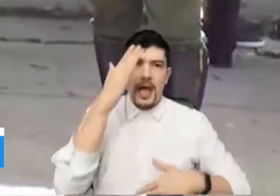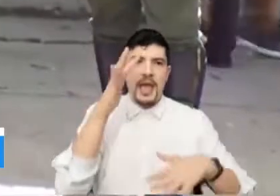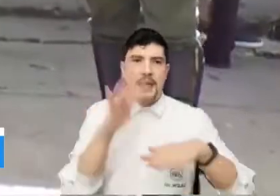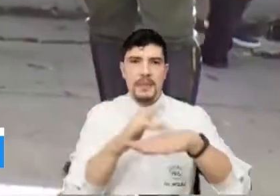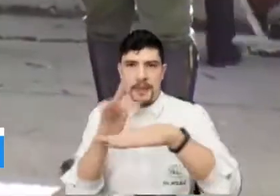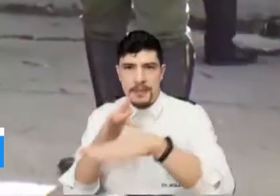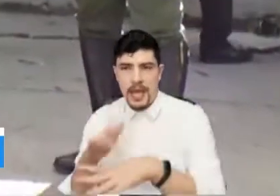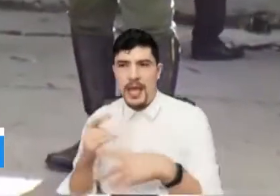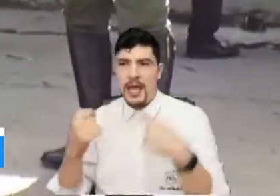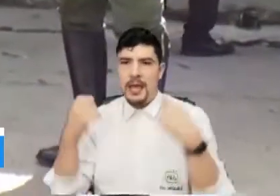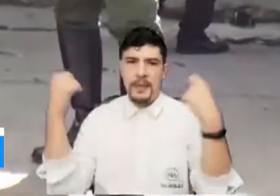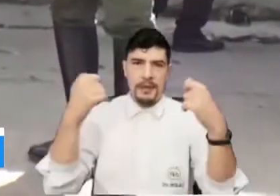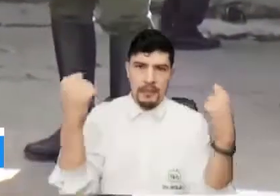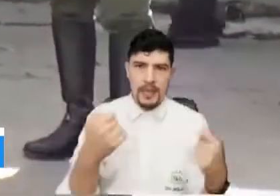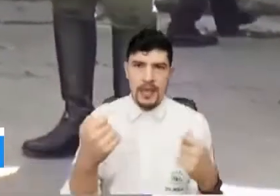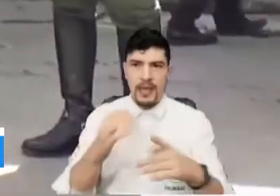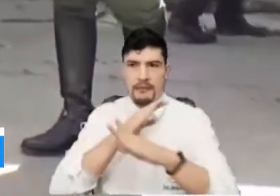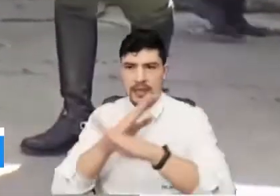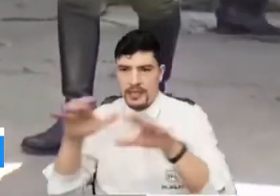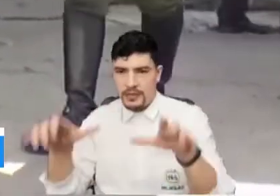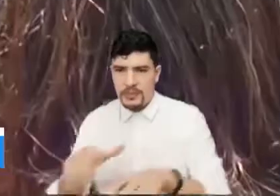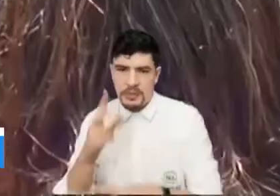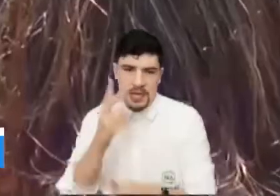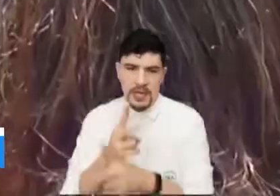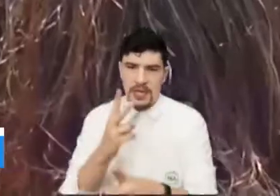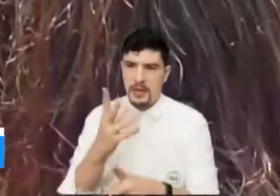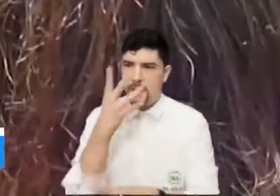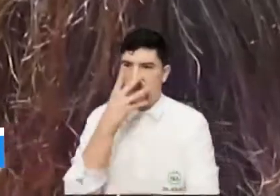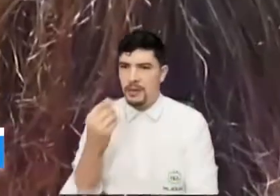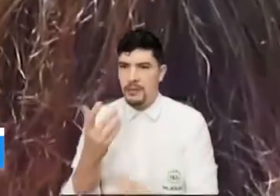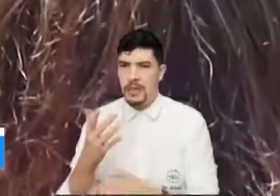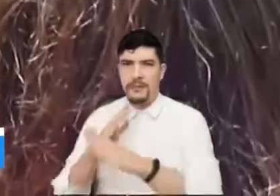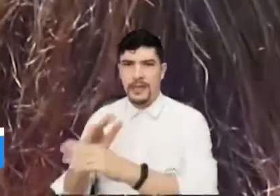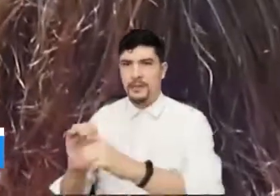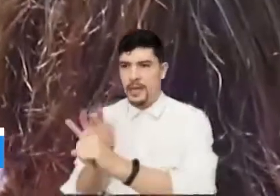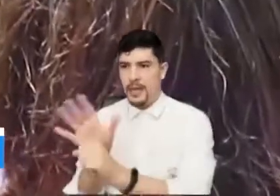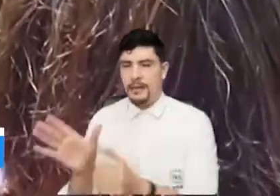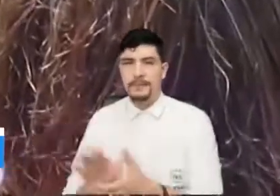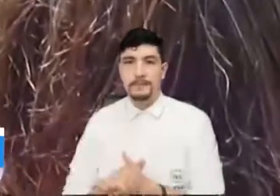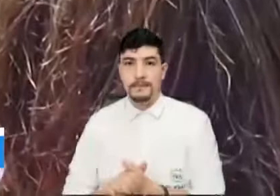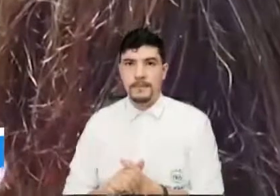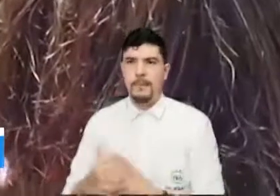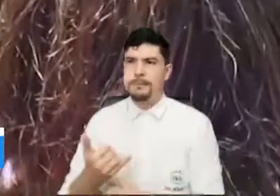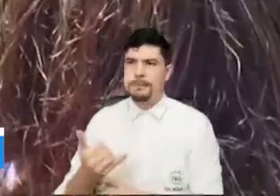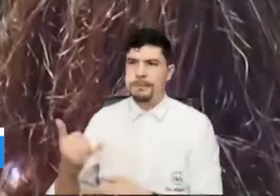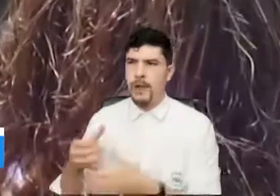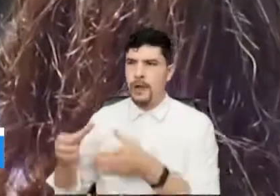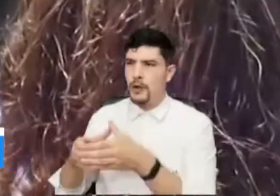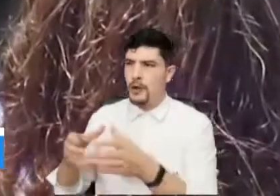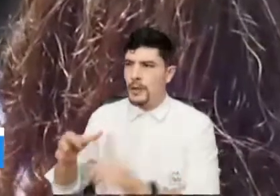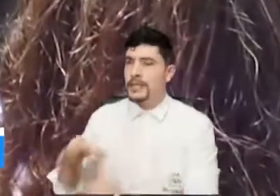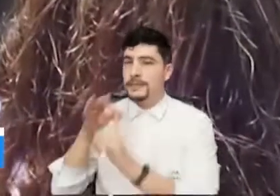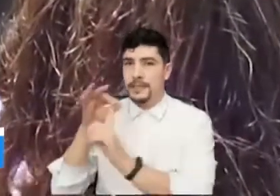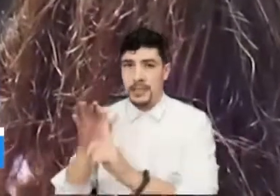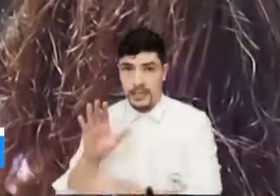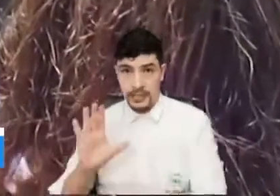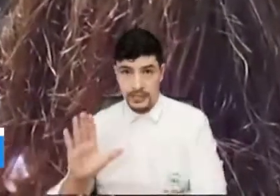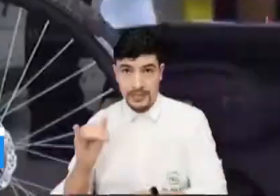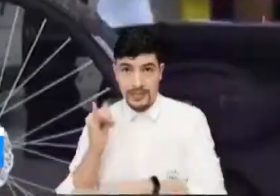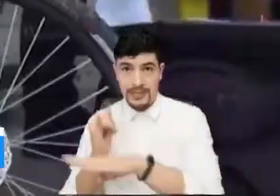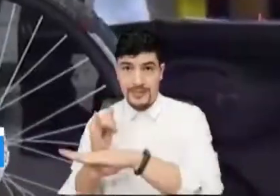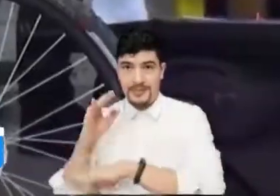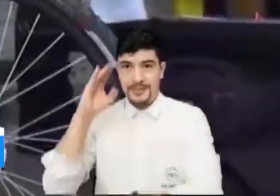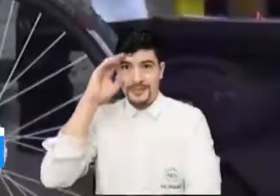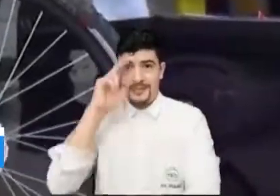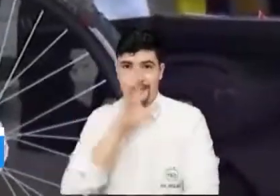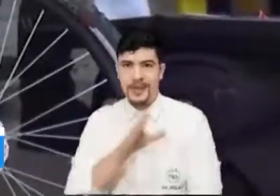policía con sede en San Gil desarrolla el comando situacional en la cual participan las diferentes especialidades de la institución. En esta jornada los